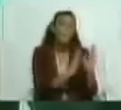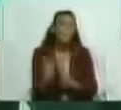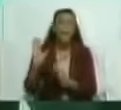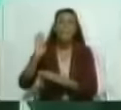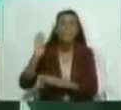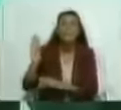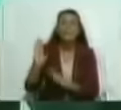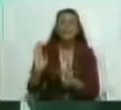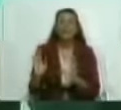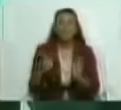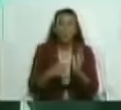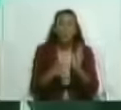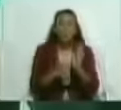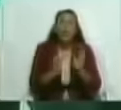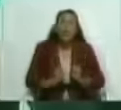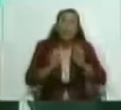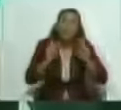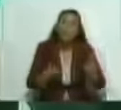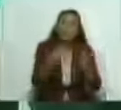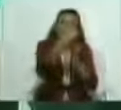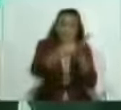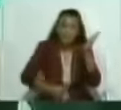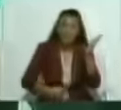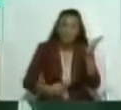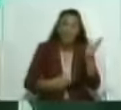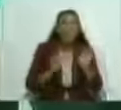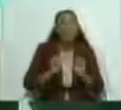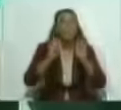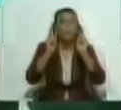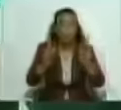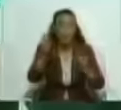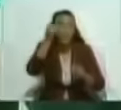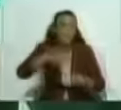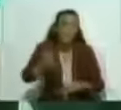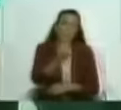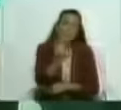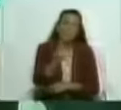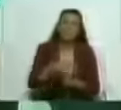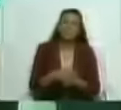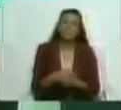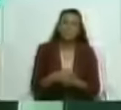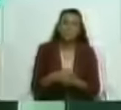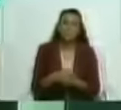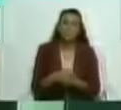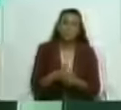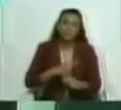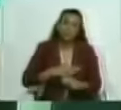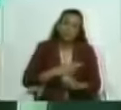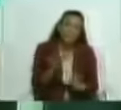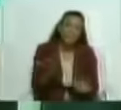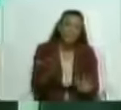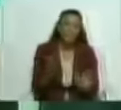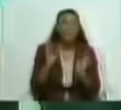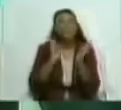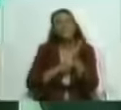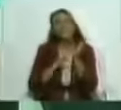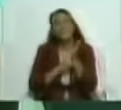plan B, que es la oportunidad, una oportunidad para Venezuela. Yo quiero, de